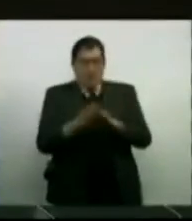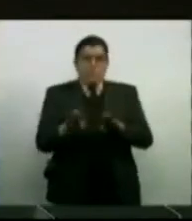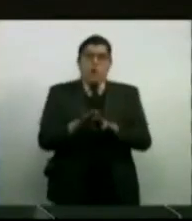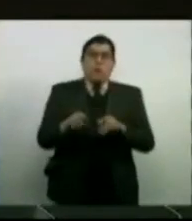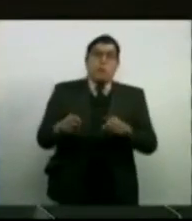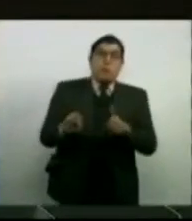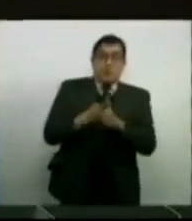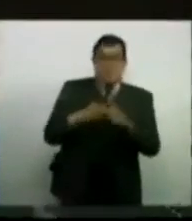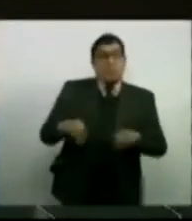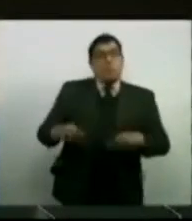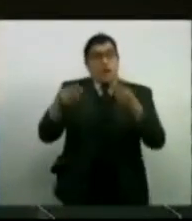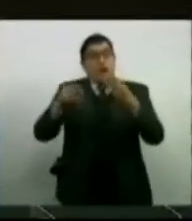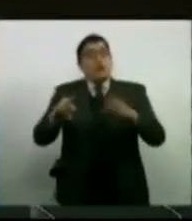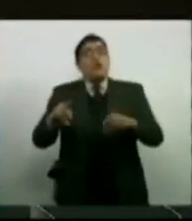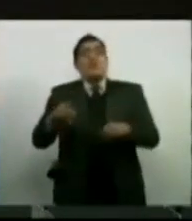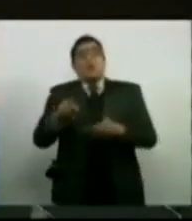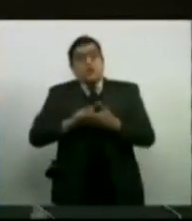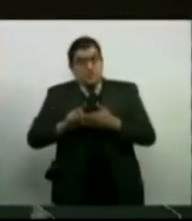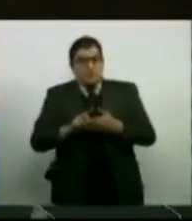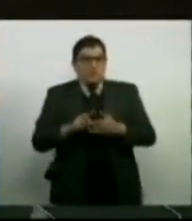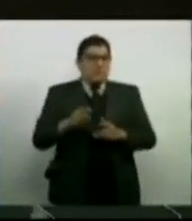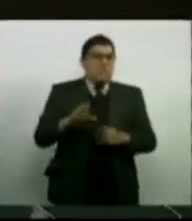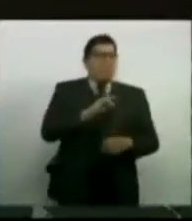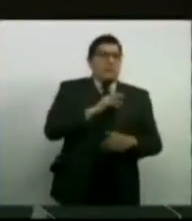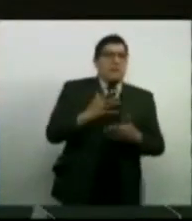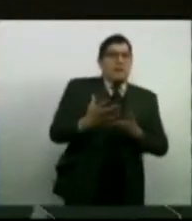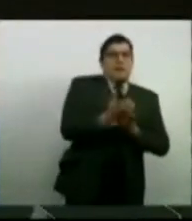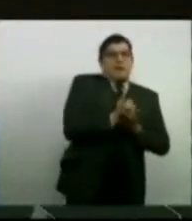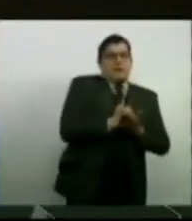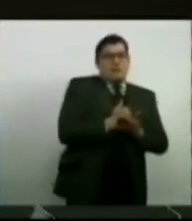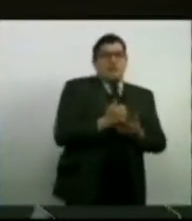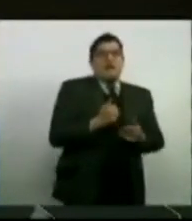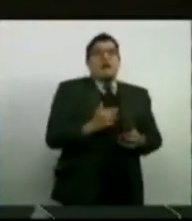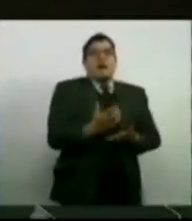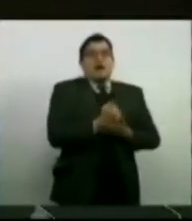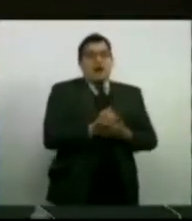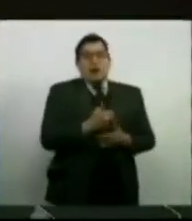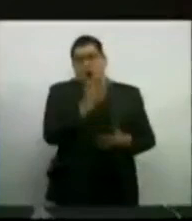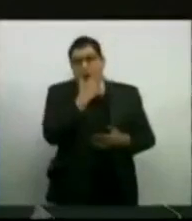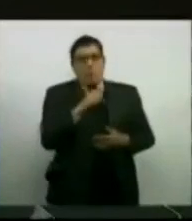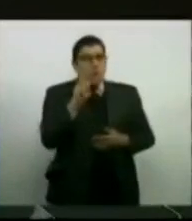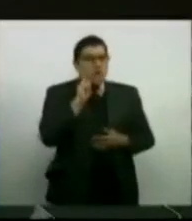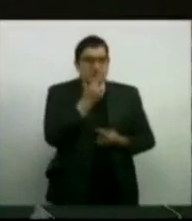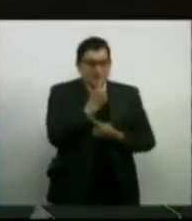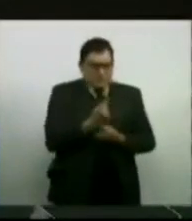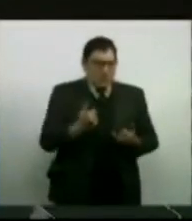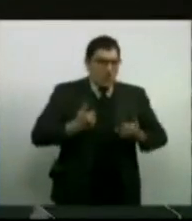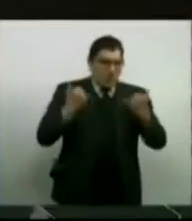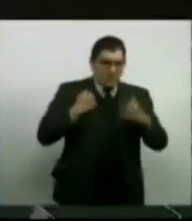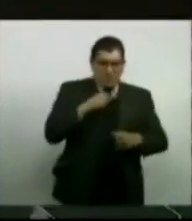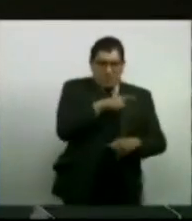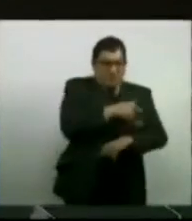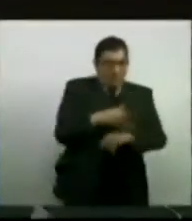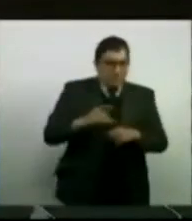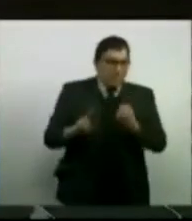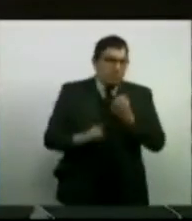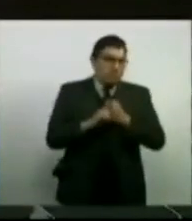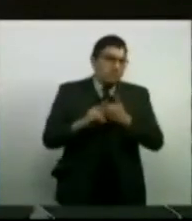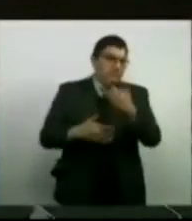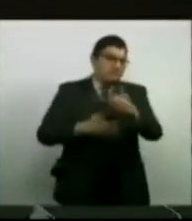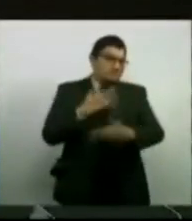productor de drogas, privatizando las ganancias y haciendo que los niños, niñas, adolescentes y sus familias paguen la